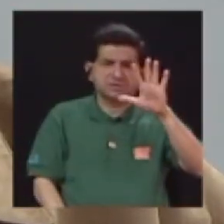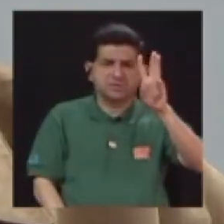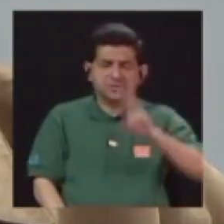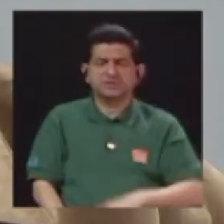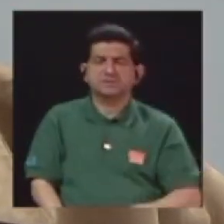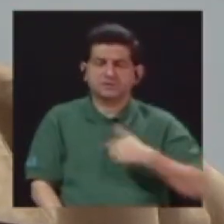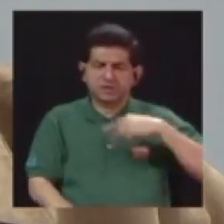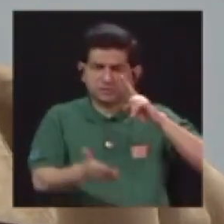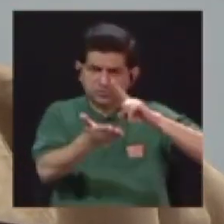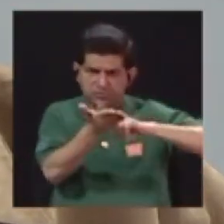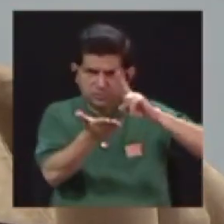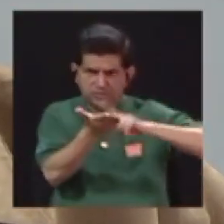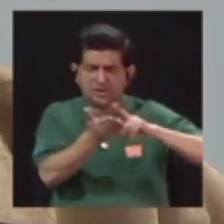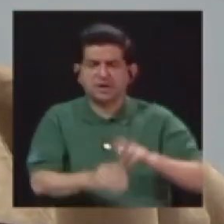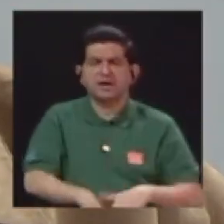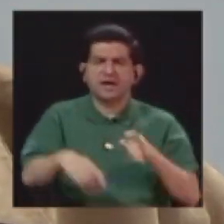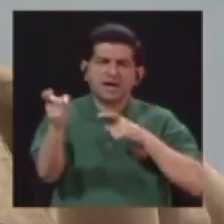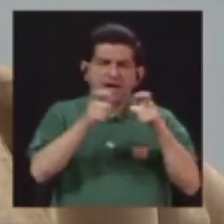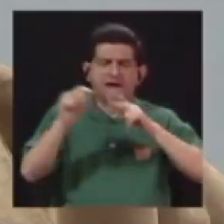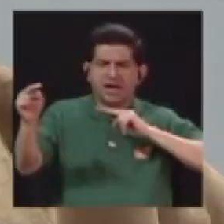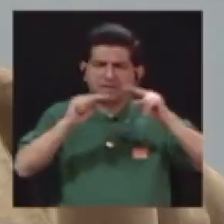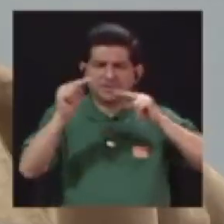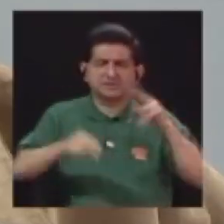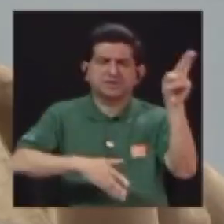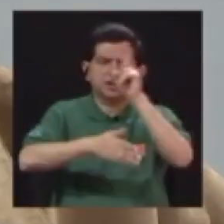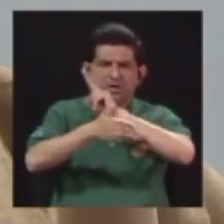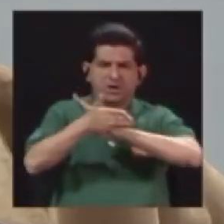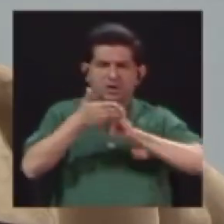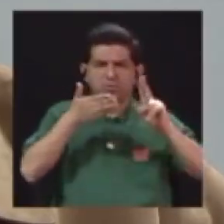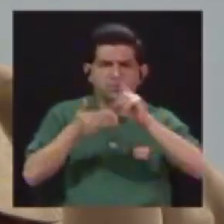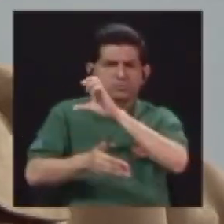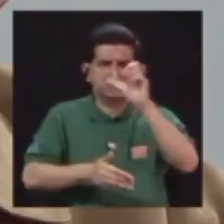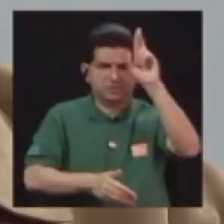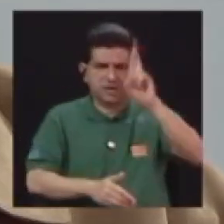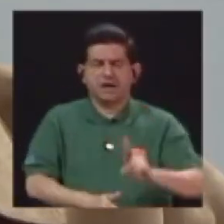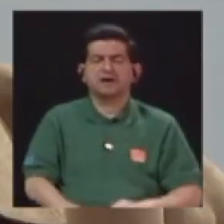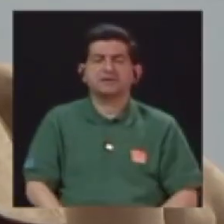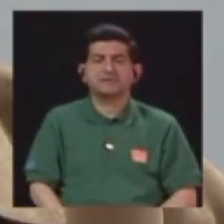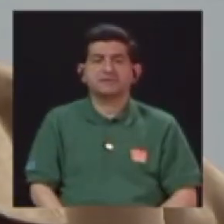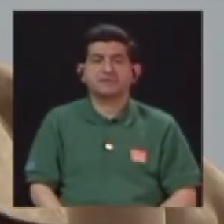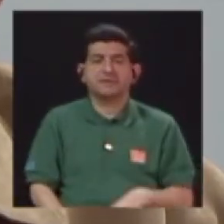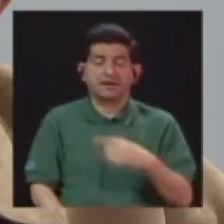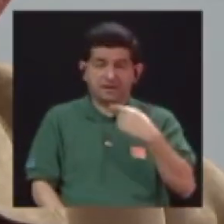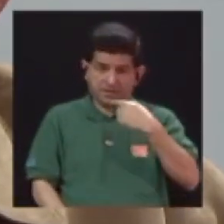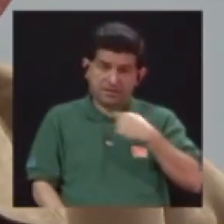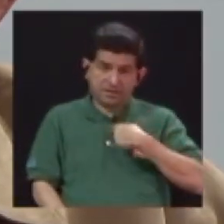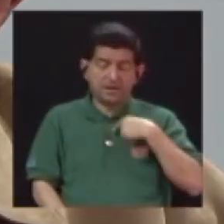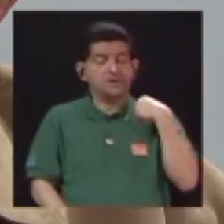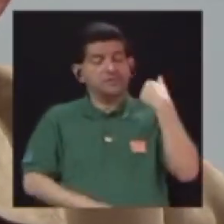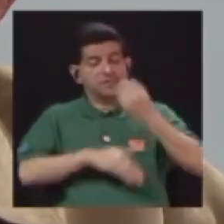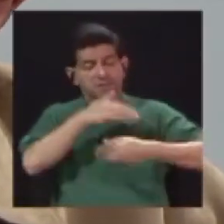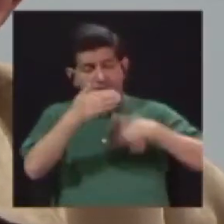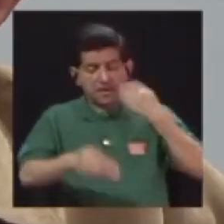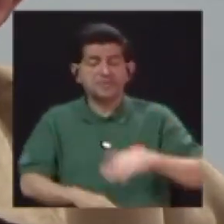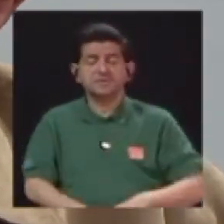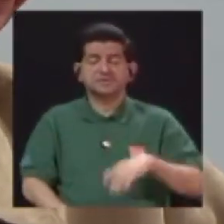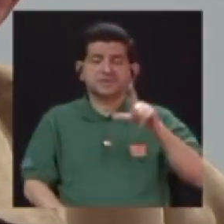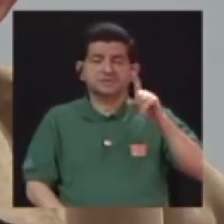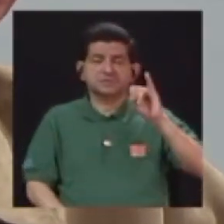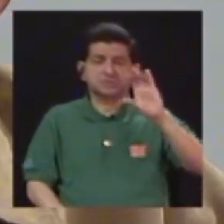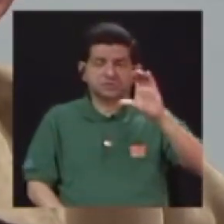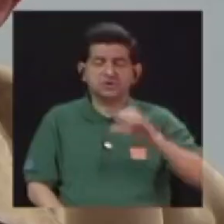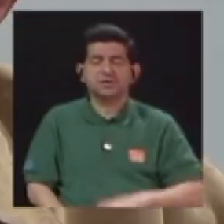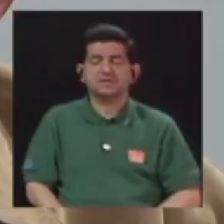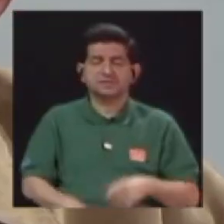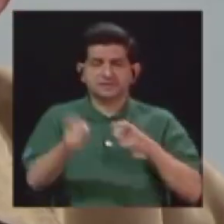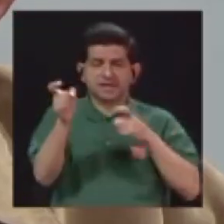matriculé en Administración de Negocios en la Universidad de Costa Rica. Y eventualmente me licencié en Administración de